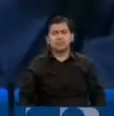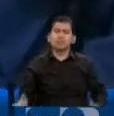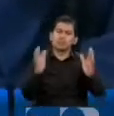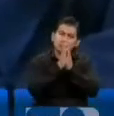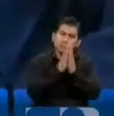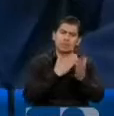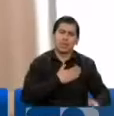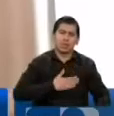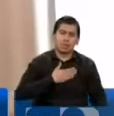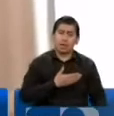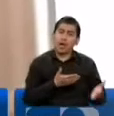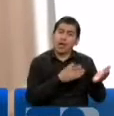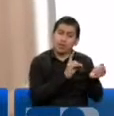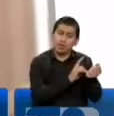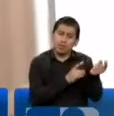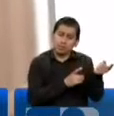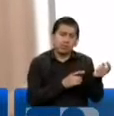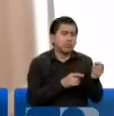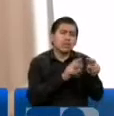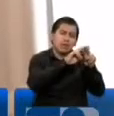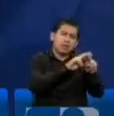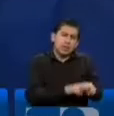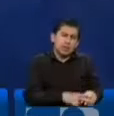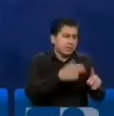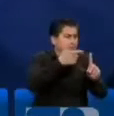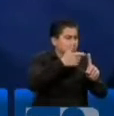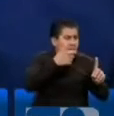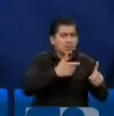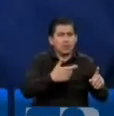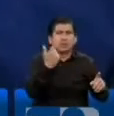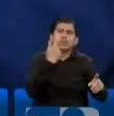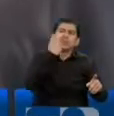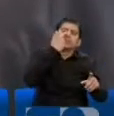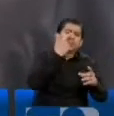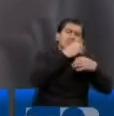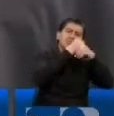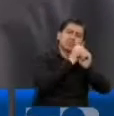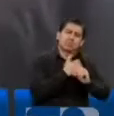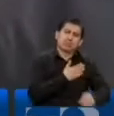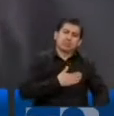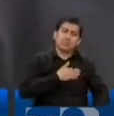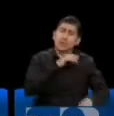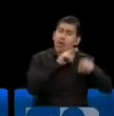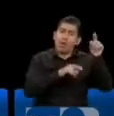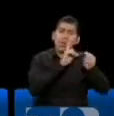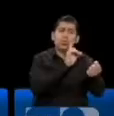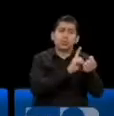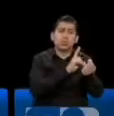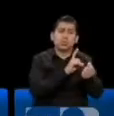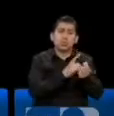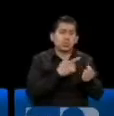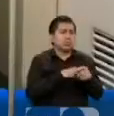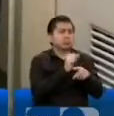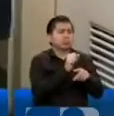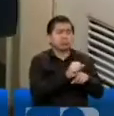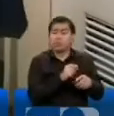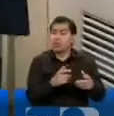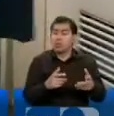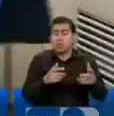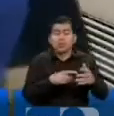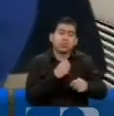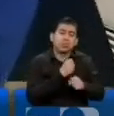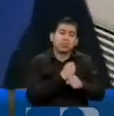realice constantemente las pruebas de COVID-19, pues argumenta que por ese descuido existen cientos de funcionarios de